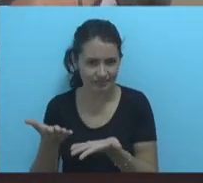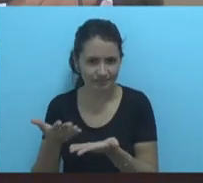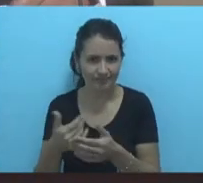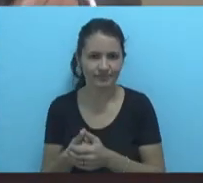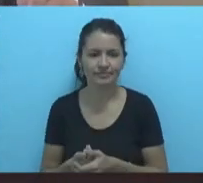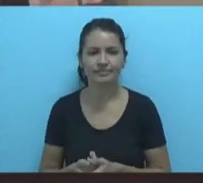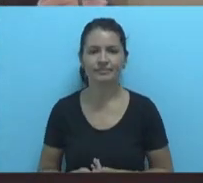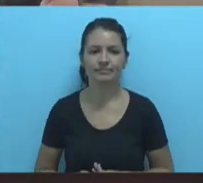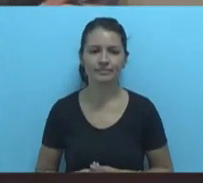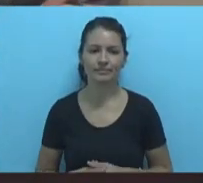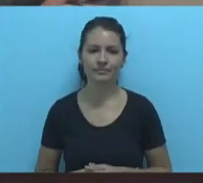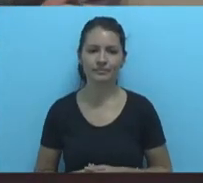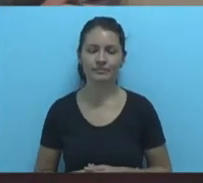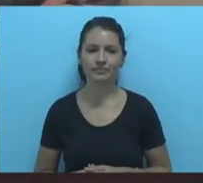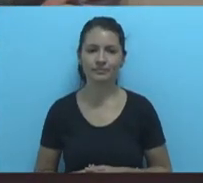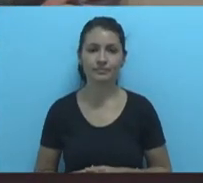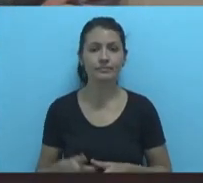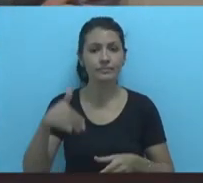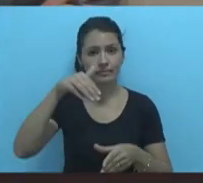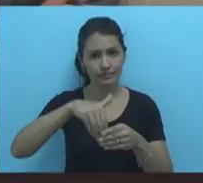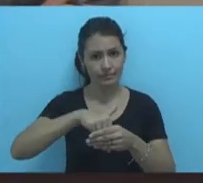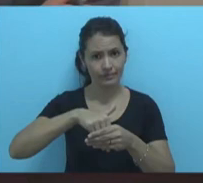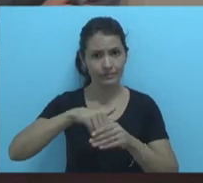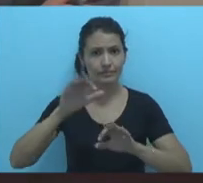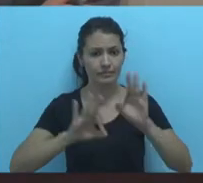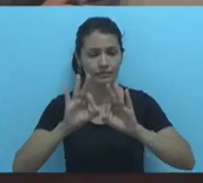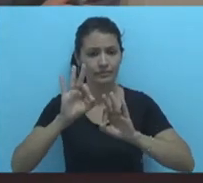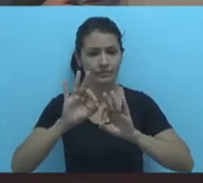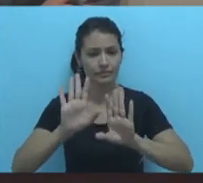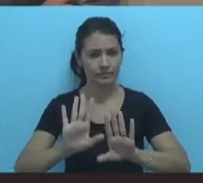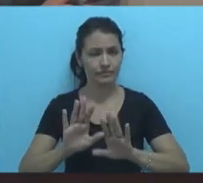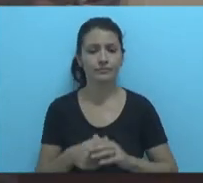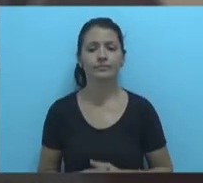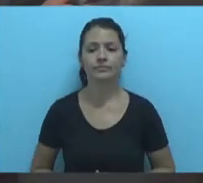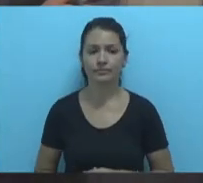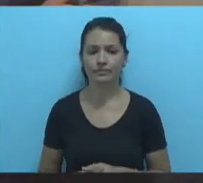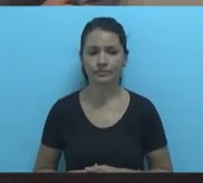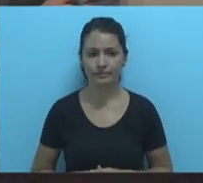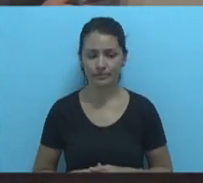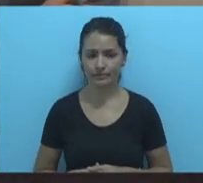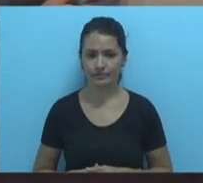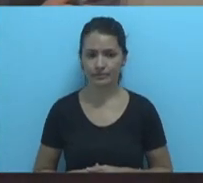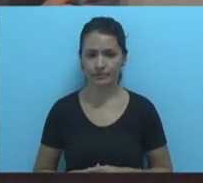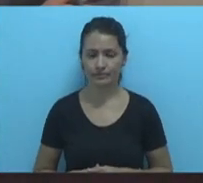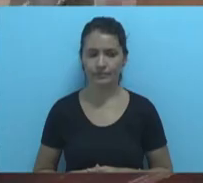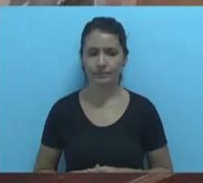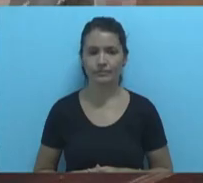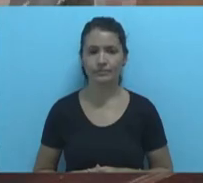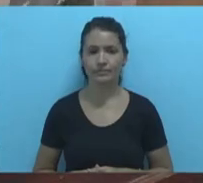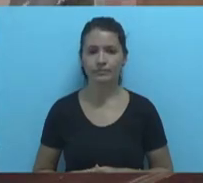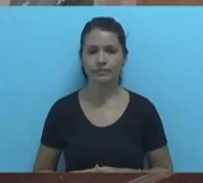aprobado. A consideración el proyecto de comunicación. Sí, diputado Lenzi. Sí, presidente,